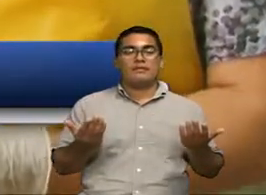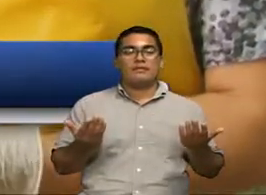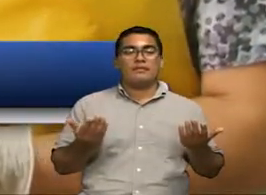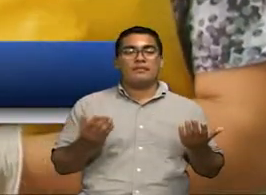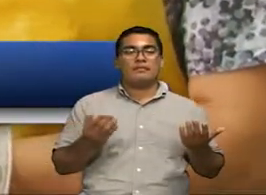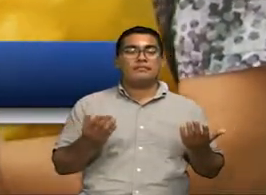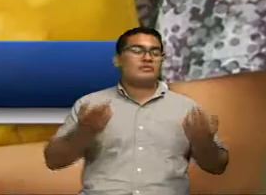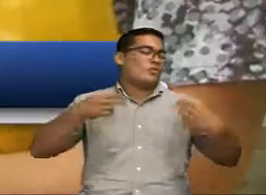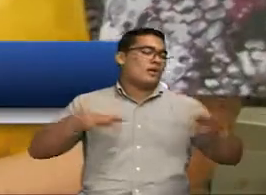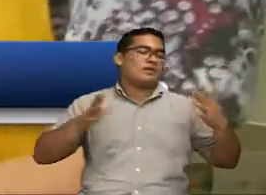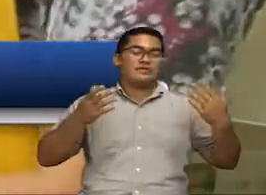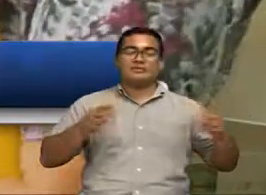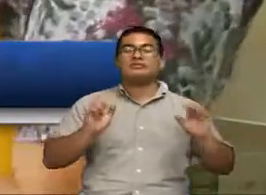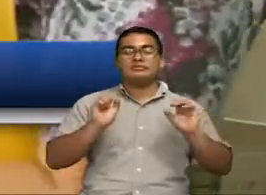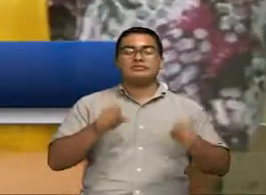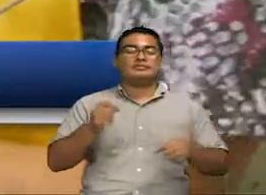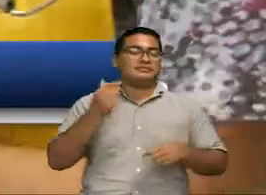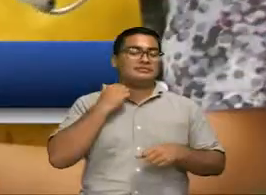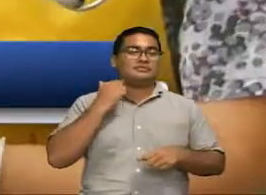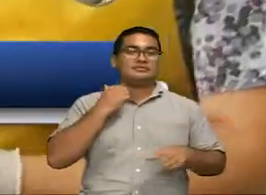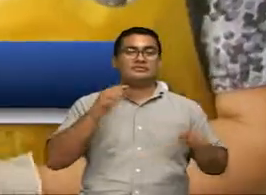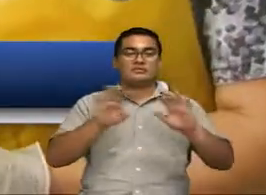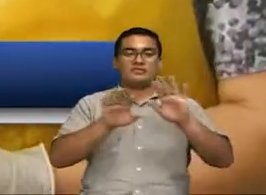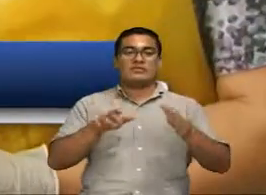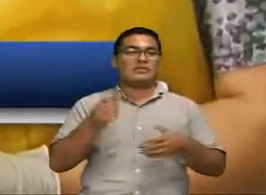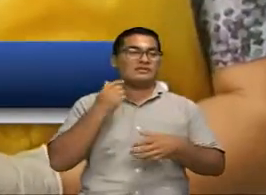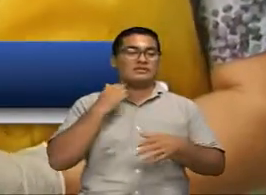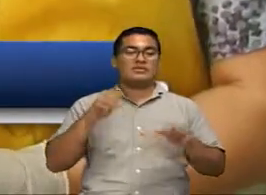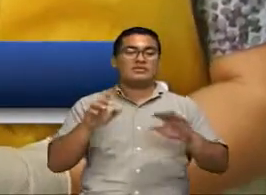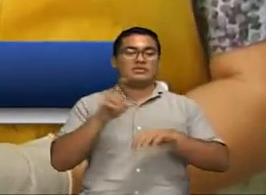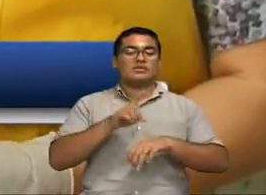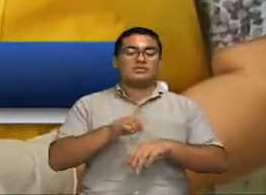vertical, cualquier posición, siempre la paciente va a estar con el médico.